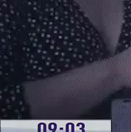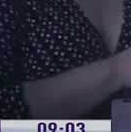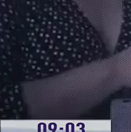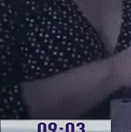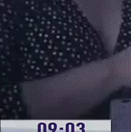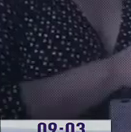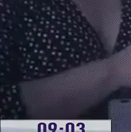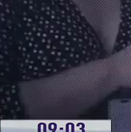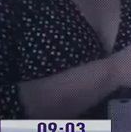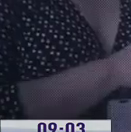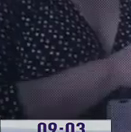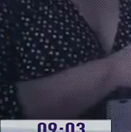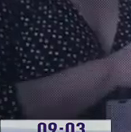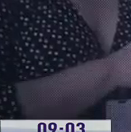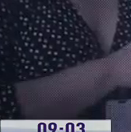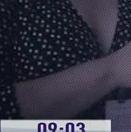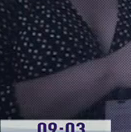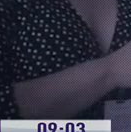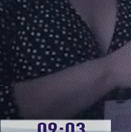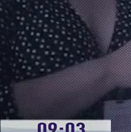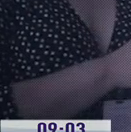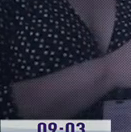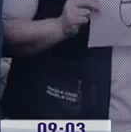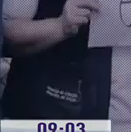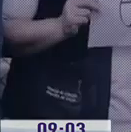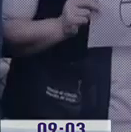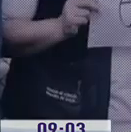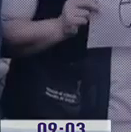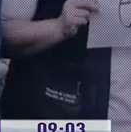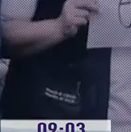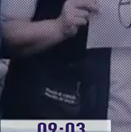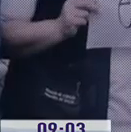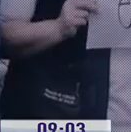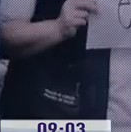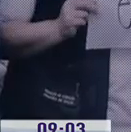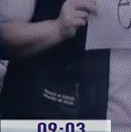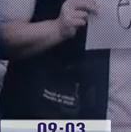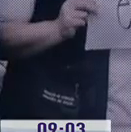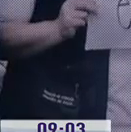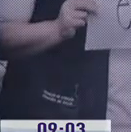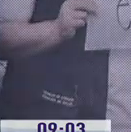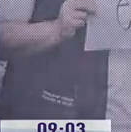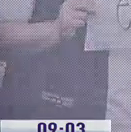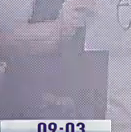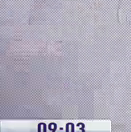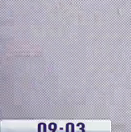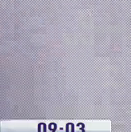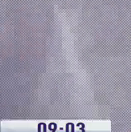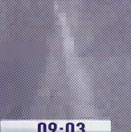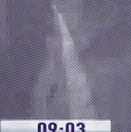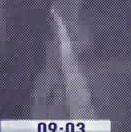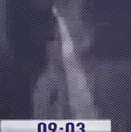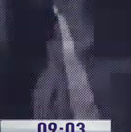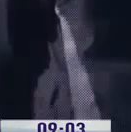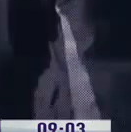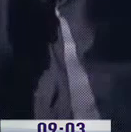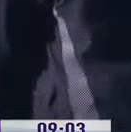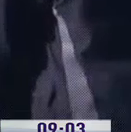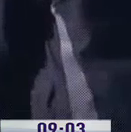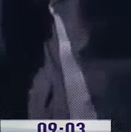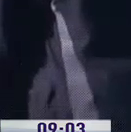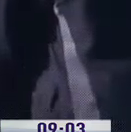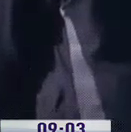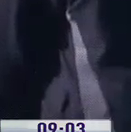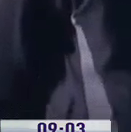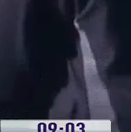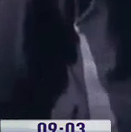amor. Son como ángeles, blancos ángeles, que luchan